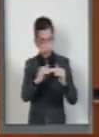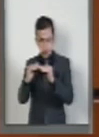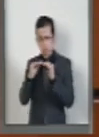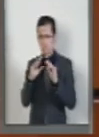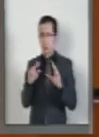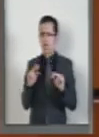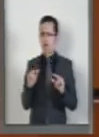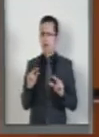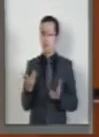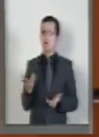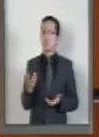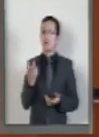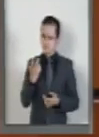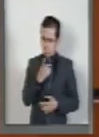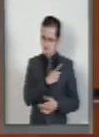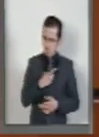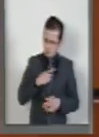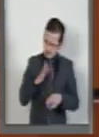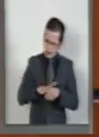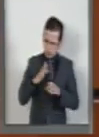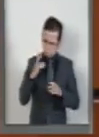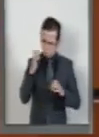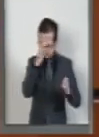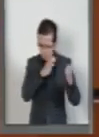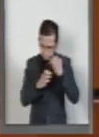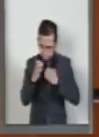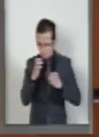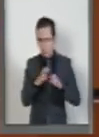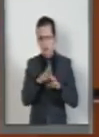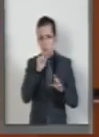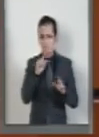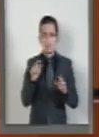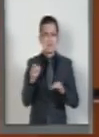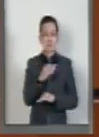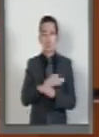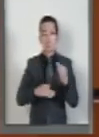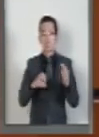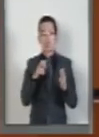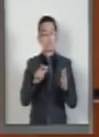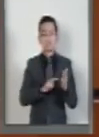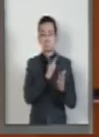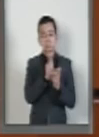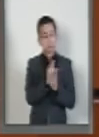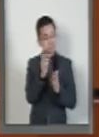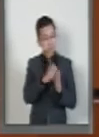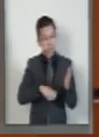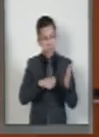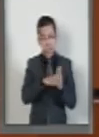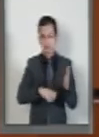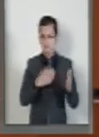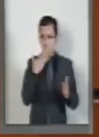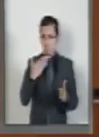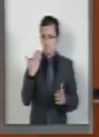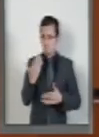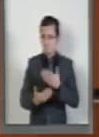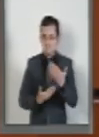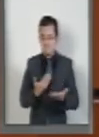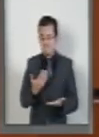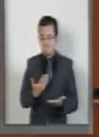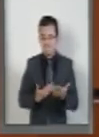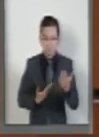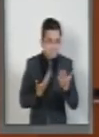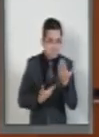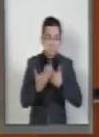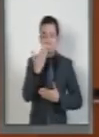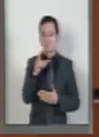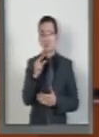esta, y yo diría de una buena vez, pues las reformas estructurales que no han dado pie con bola, porque el país sigue